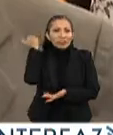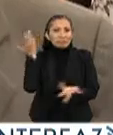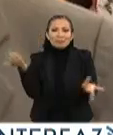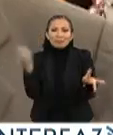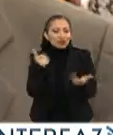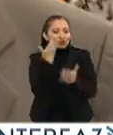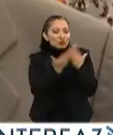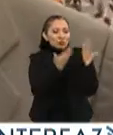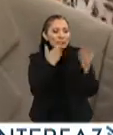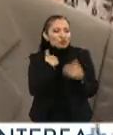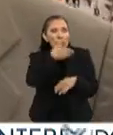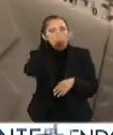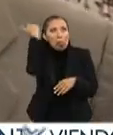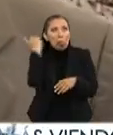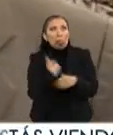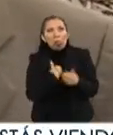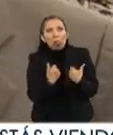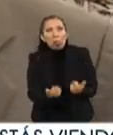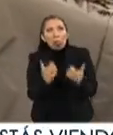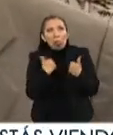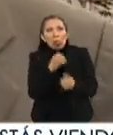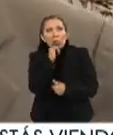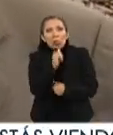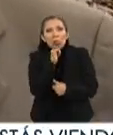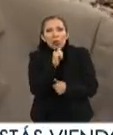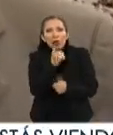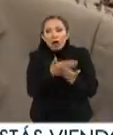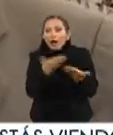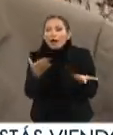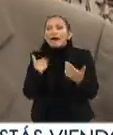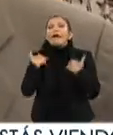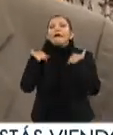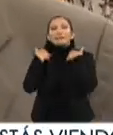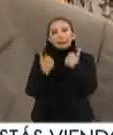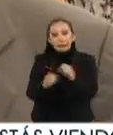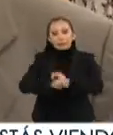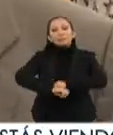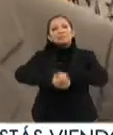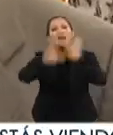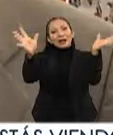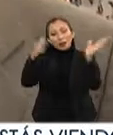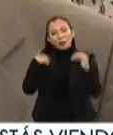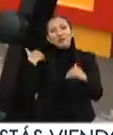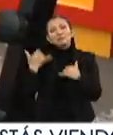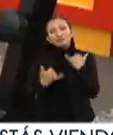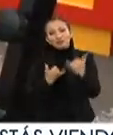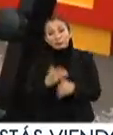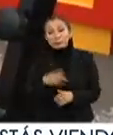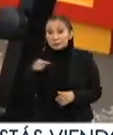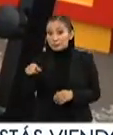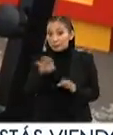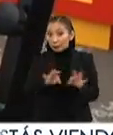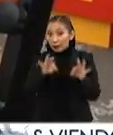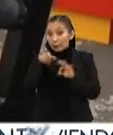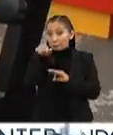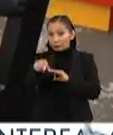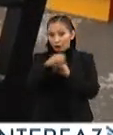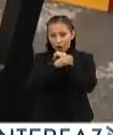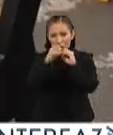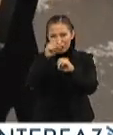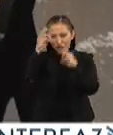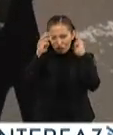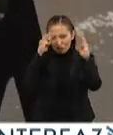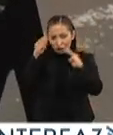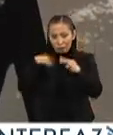cuando estuvieron en la escuela no lograron comprenderlo, aquí se presenta en forma lúdica. Cabe destacar que todos los objetos